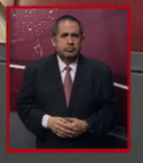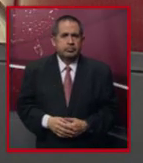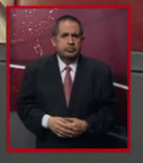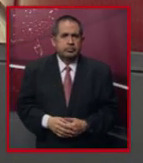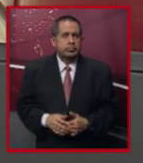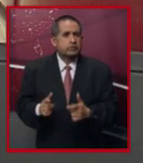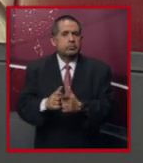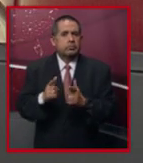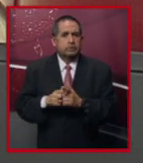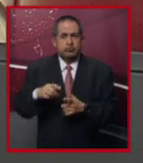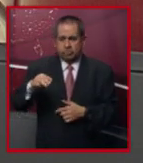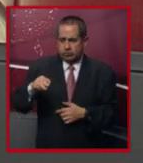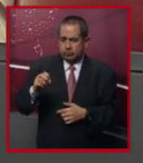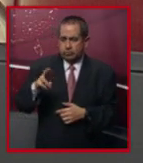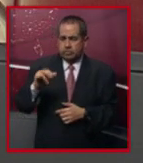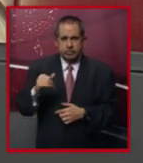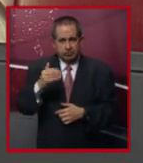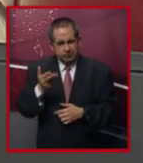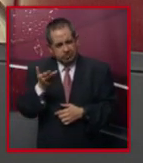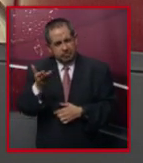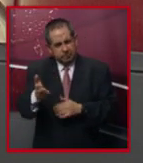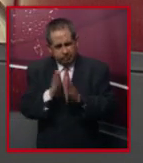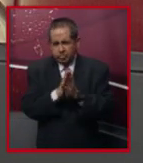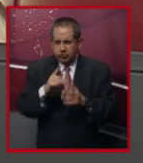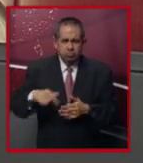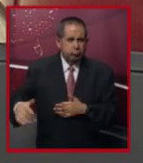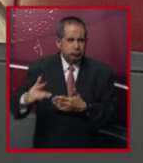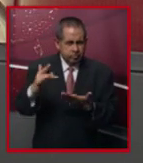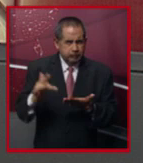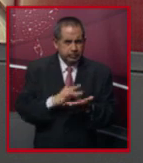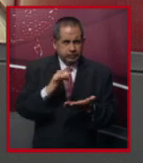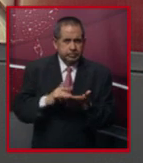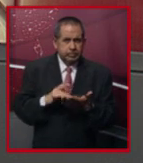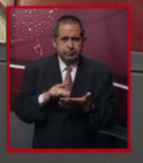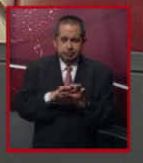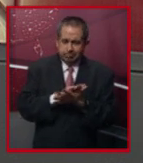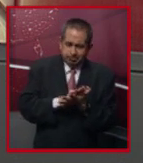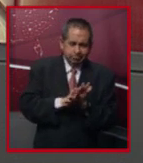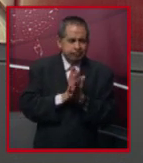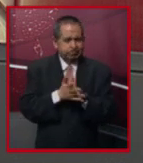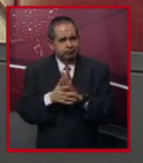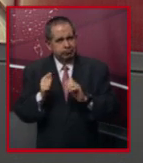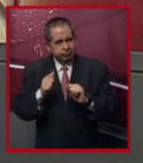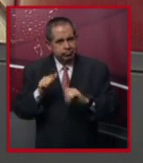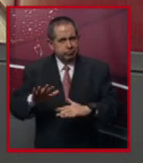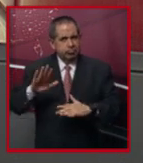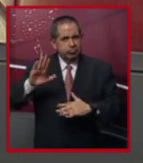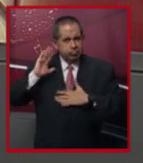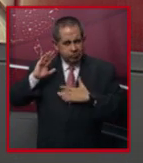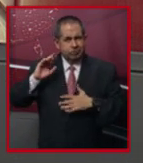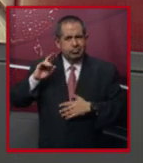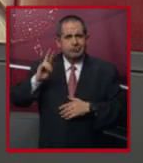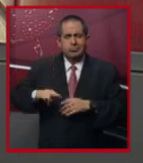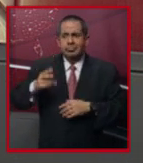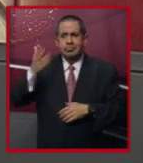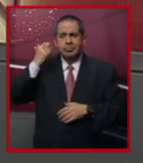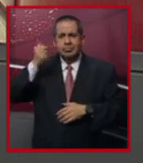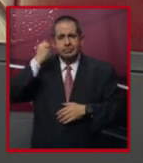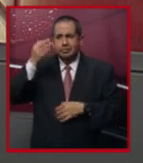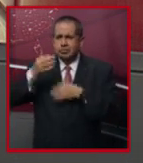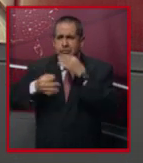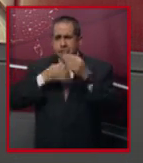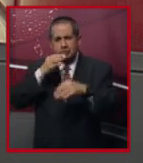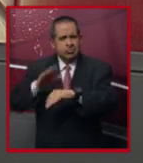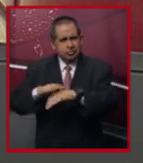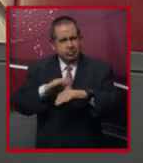El grupo parlamentario Morena pidió apoyar el dictamen ya que se está materializando una promesa que en los últimos años se realizó al